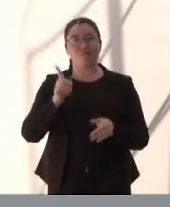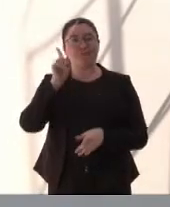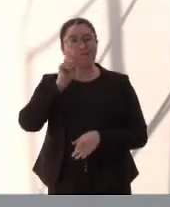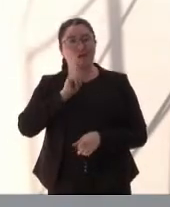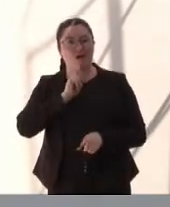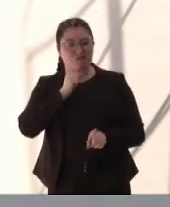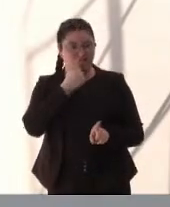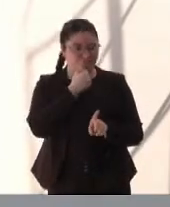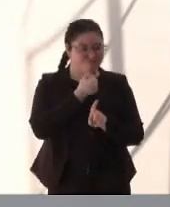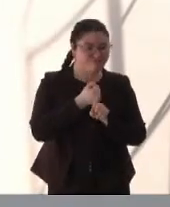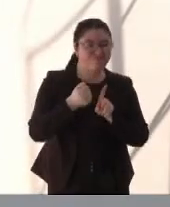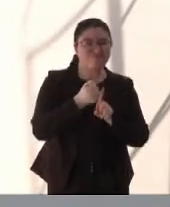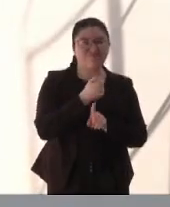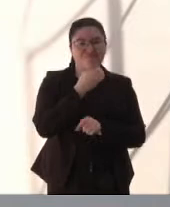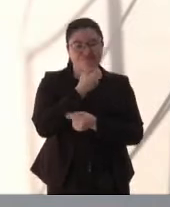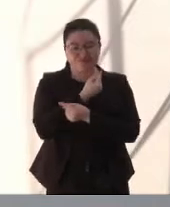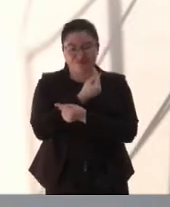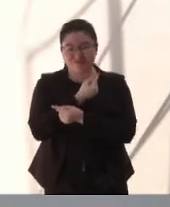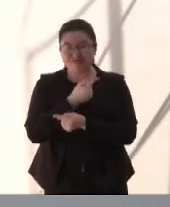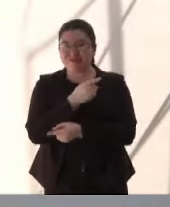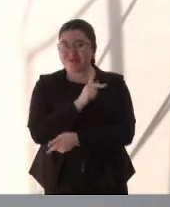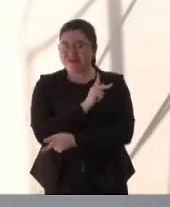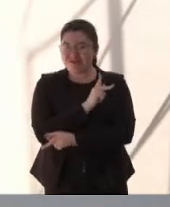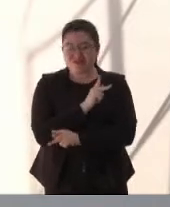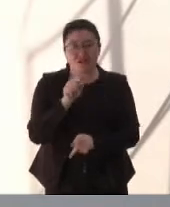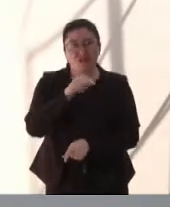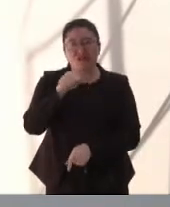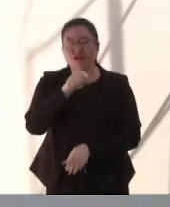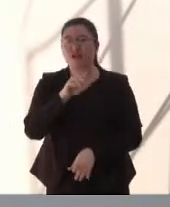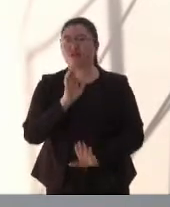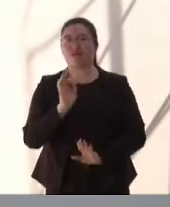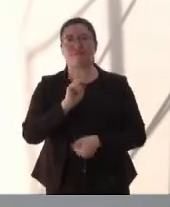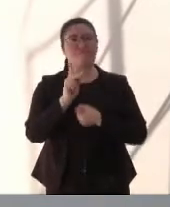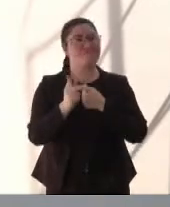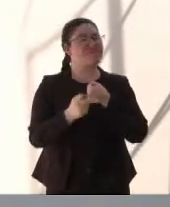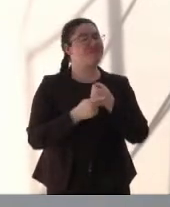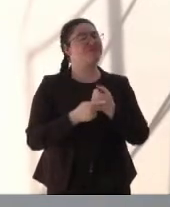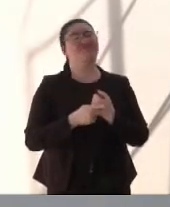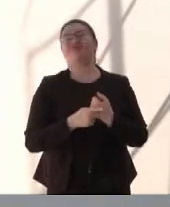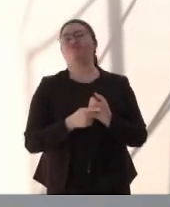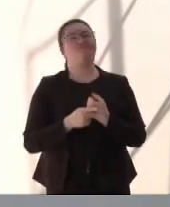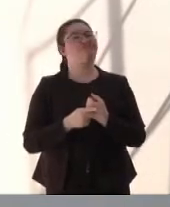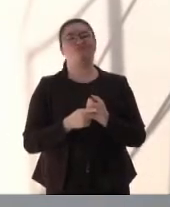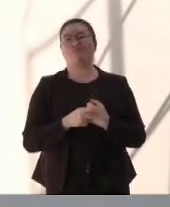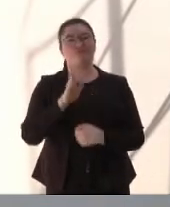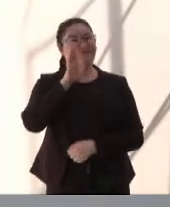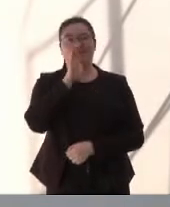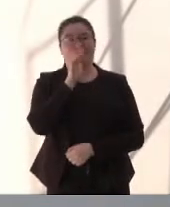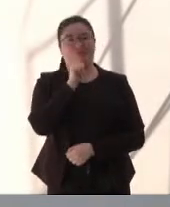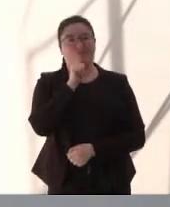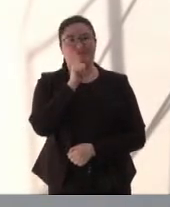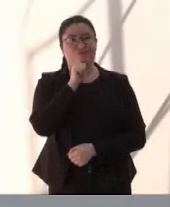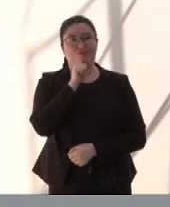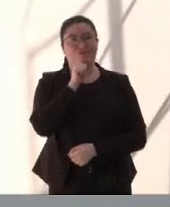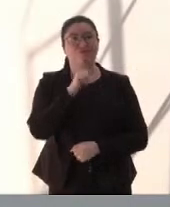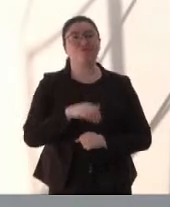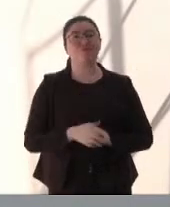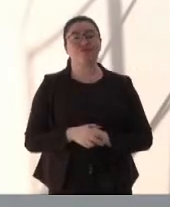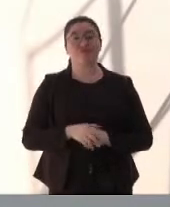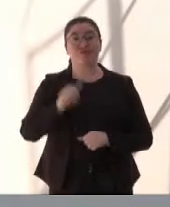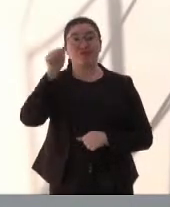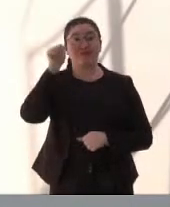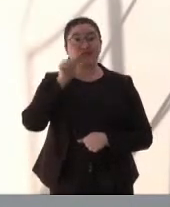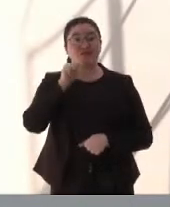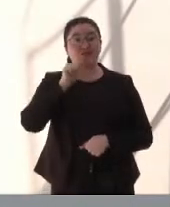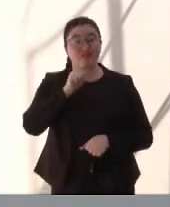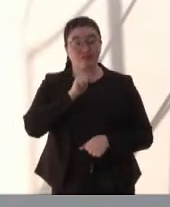las niñas y a los niños en ninguna parte del país. Y por eso, cada vez que se levanta